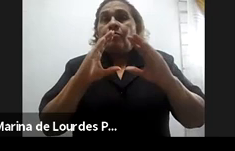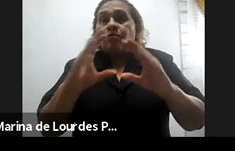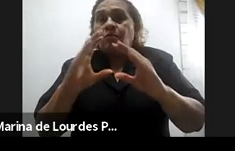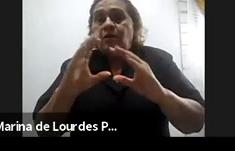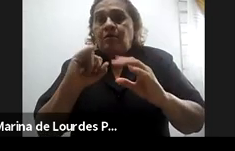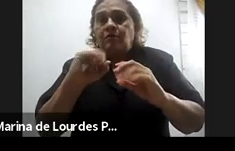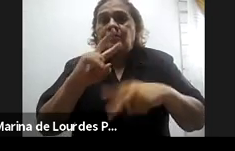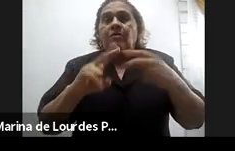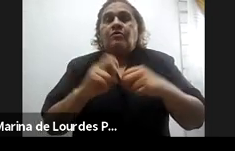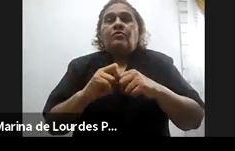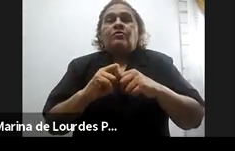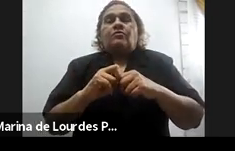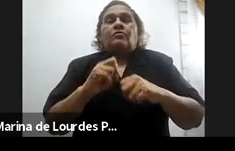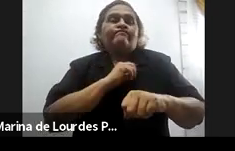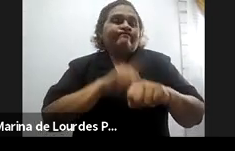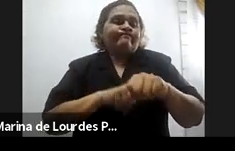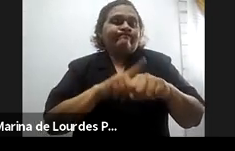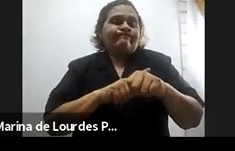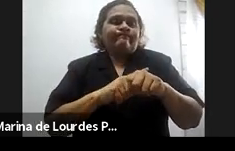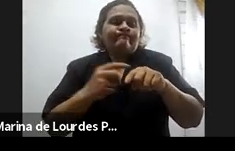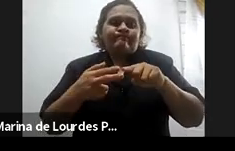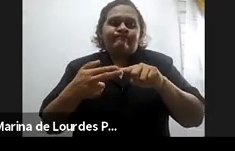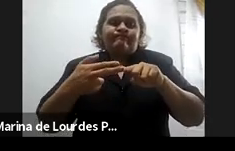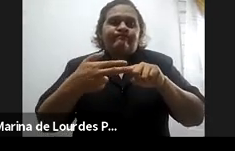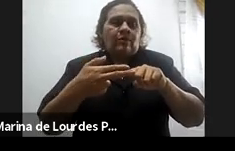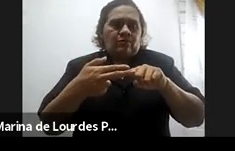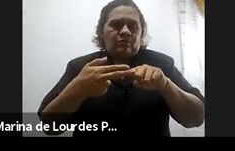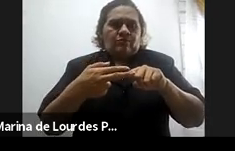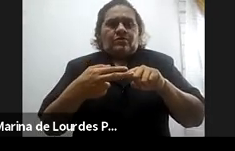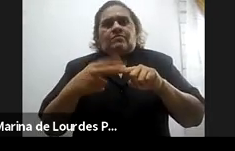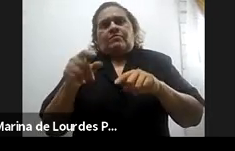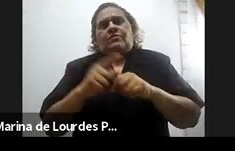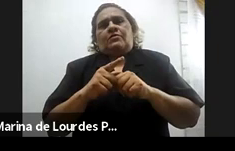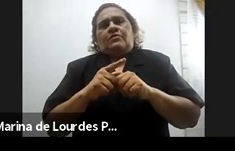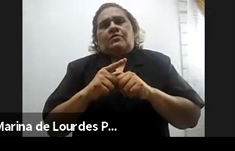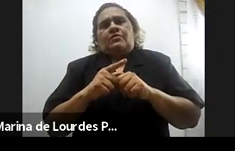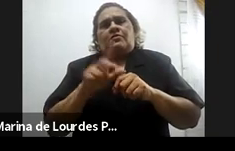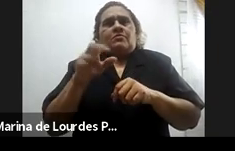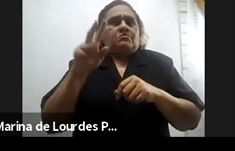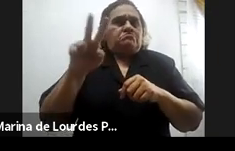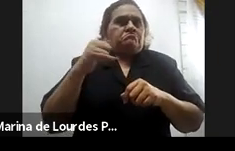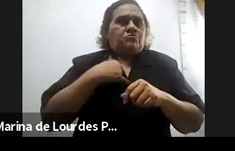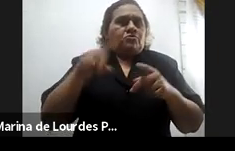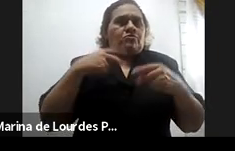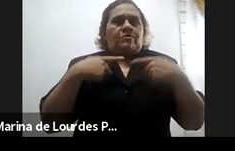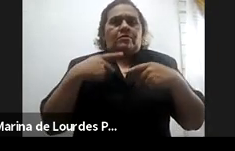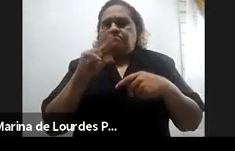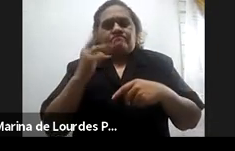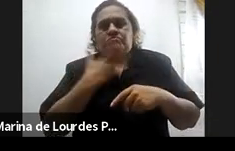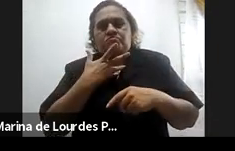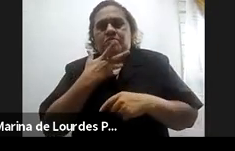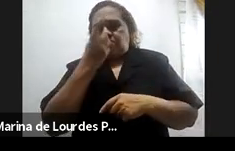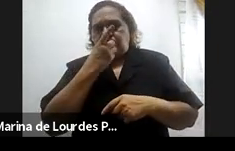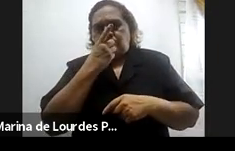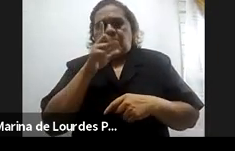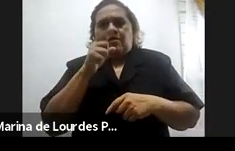un pedicurista. Cuando nos vamos a lo mejor al manicure o al pedicure, pues si yo soy una persona que no tengo diabetes, ¿no? Hombre, pues si